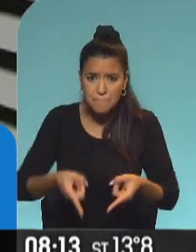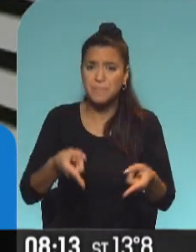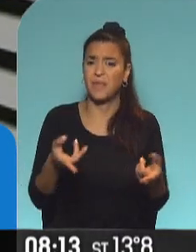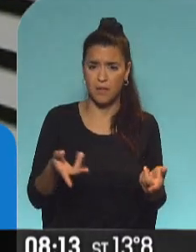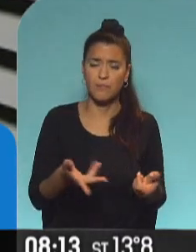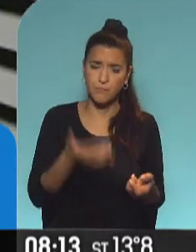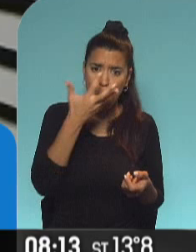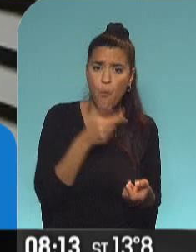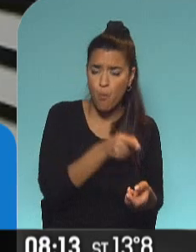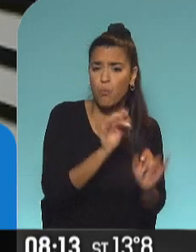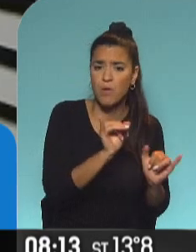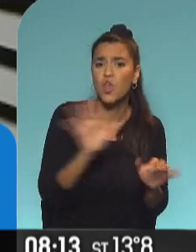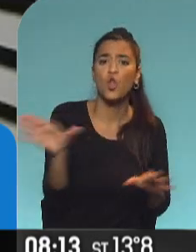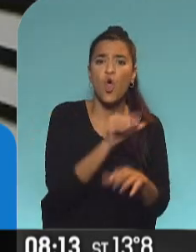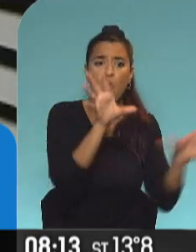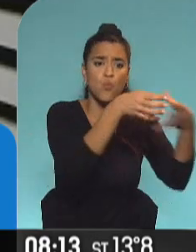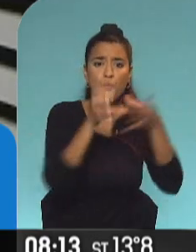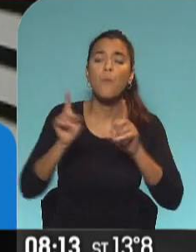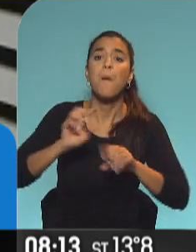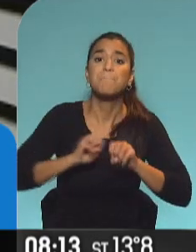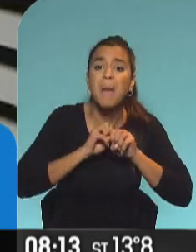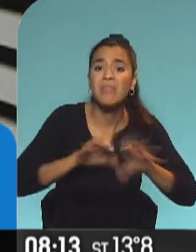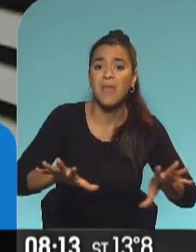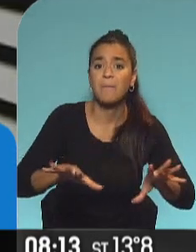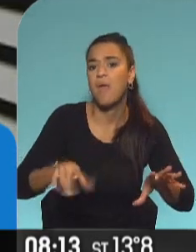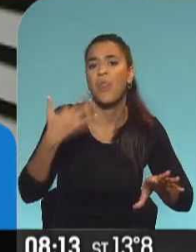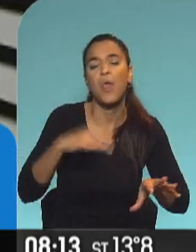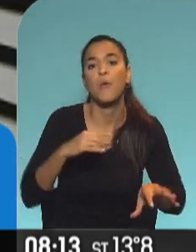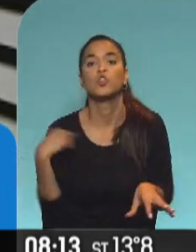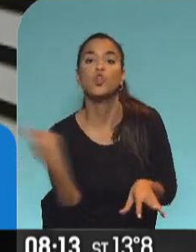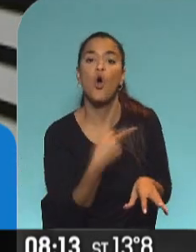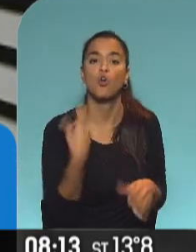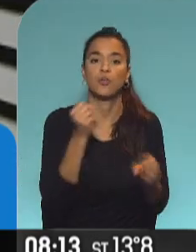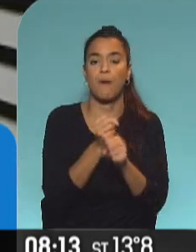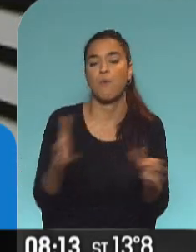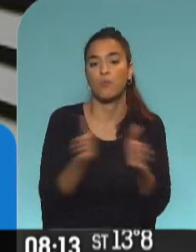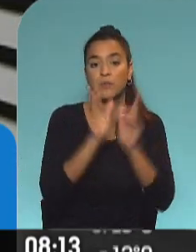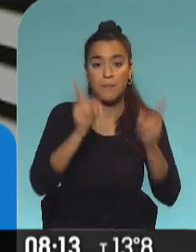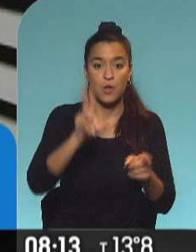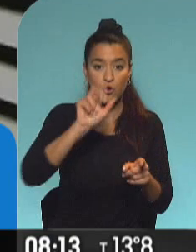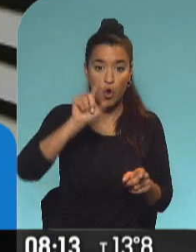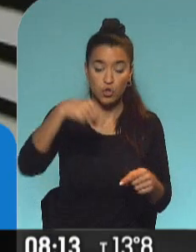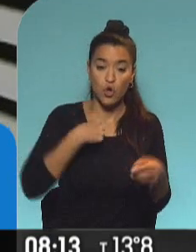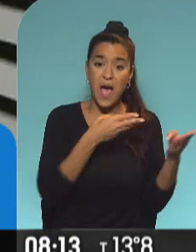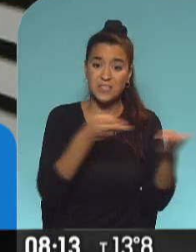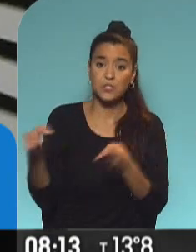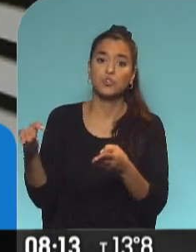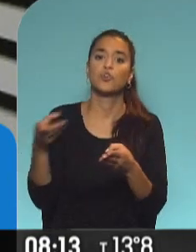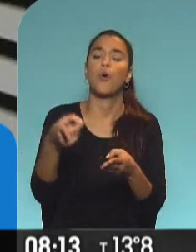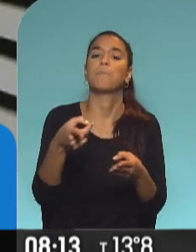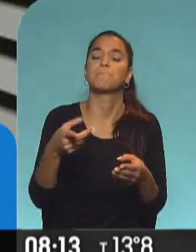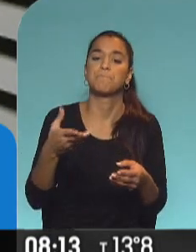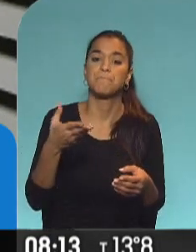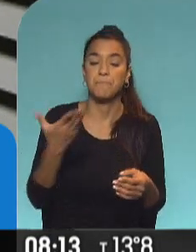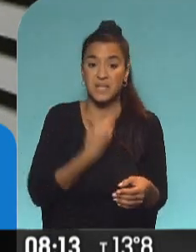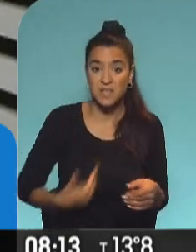oficialismo, de todos los partidos políticos, porque la pandemia nos obliga a trabajar juntos. Ahora, también hay roles. Yo, además de ser asesor presidencial ad honorem,